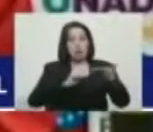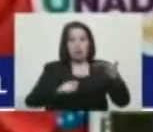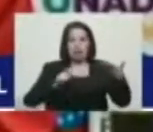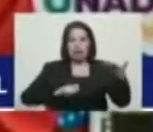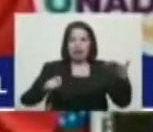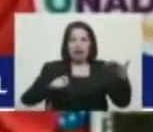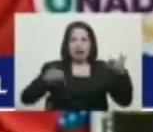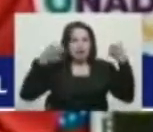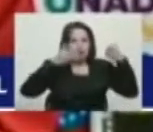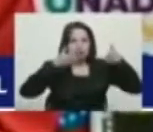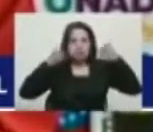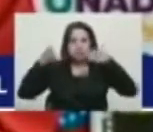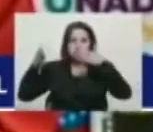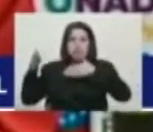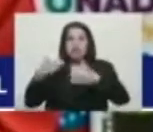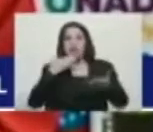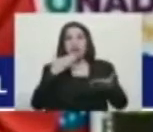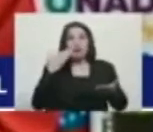con tus consejos.